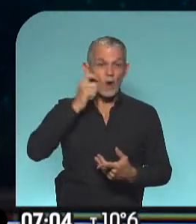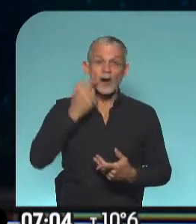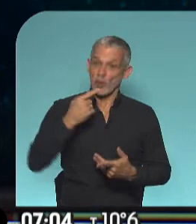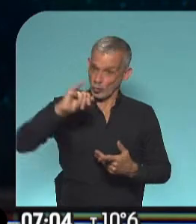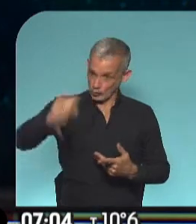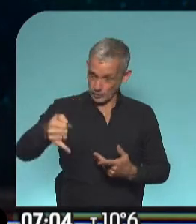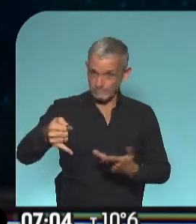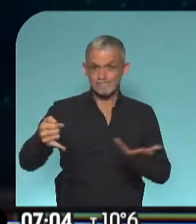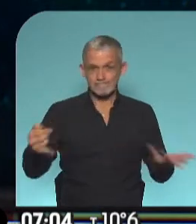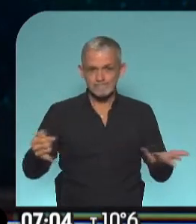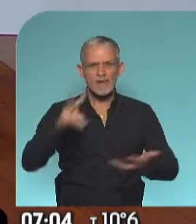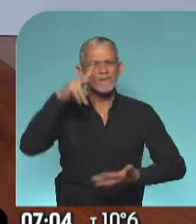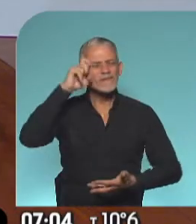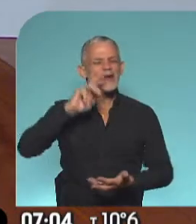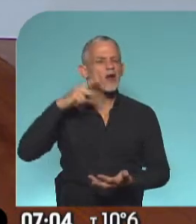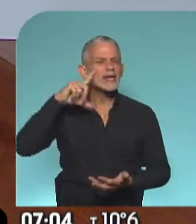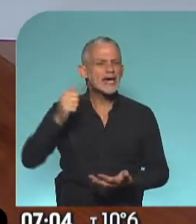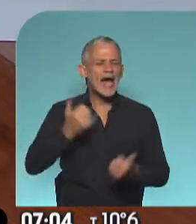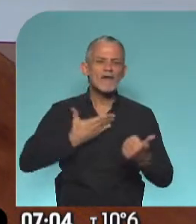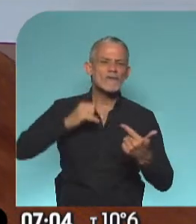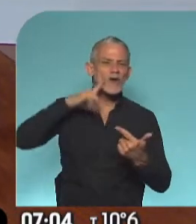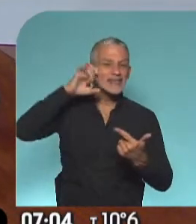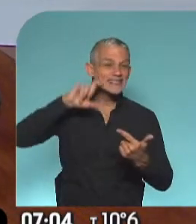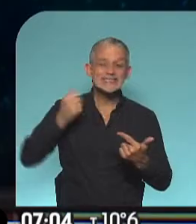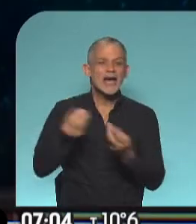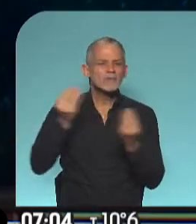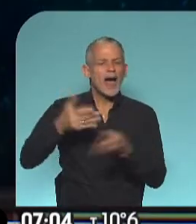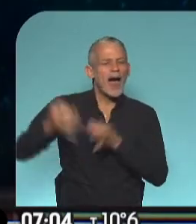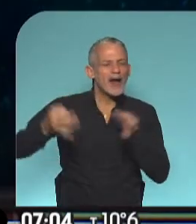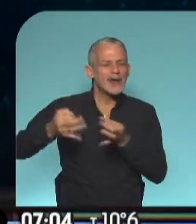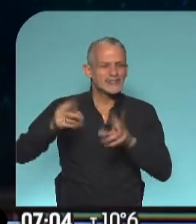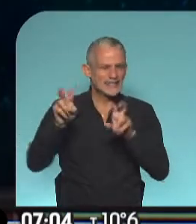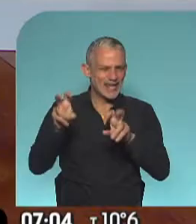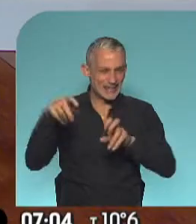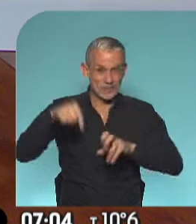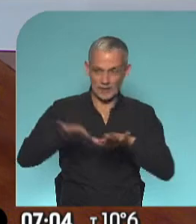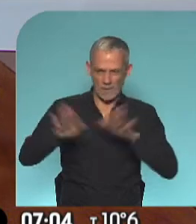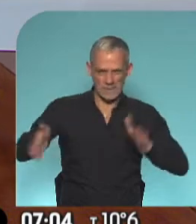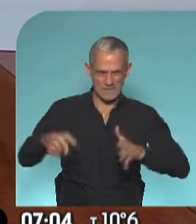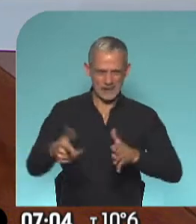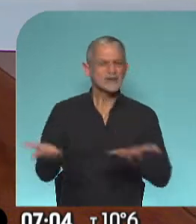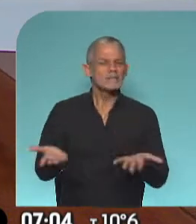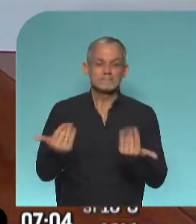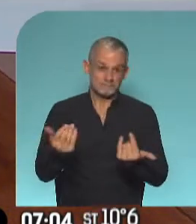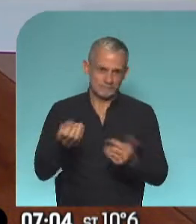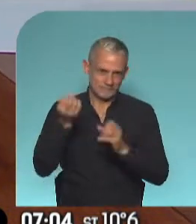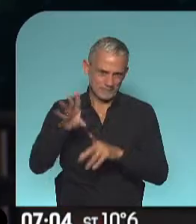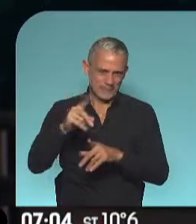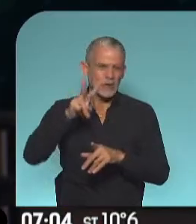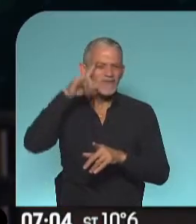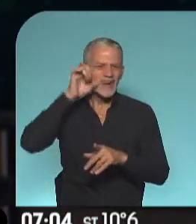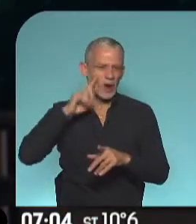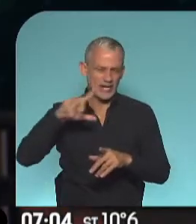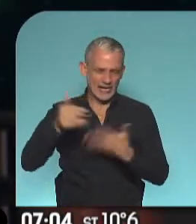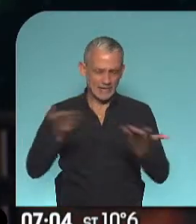sí. Vero Relaveitia, Flor Barragán, vamos a estar analizando este tema en esta mesa. Así que, a ver, comenzamos con Vero. Mucha